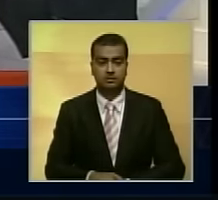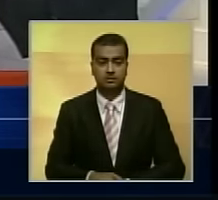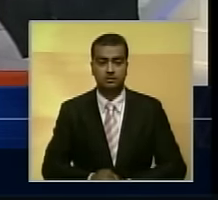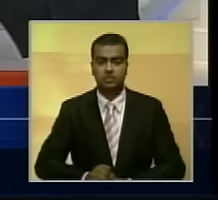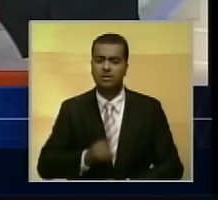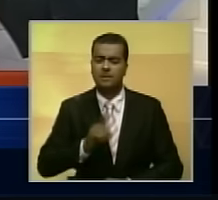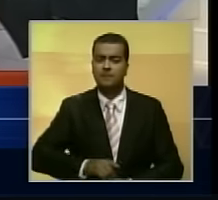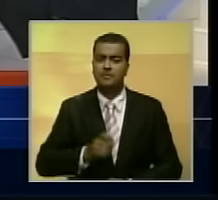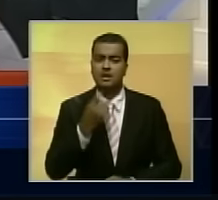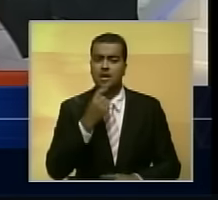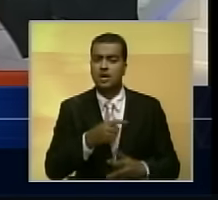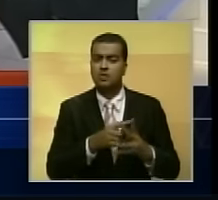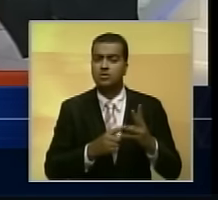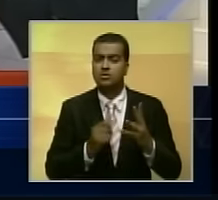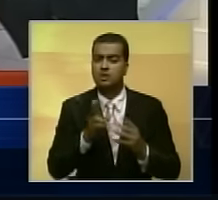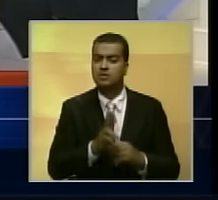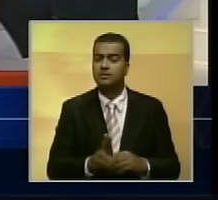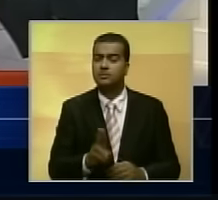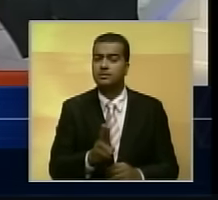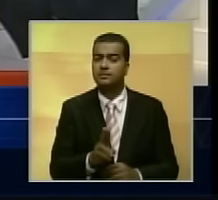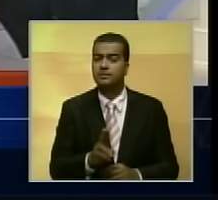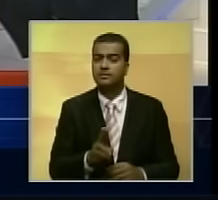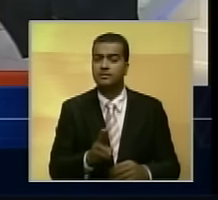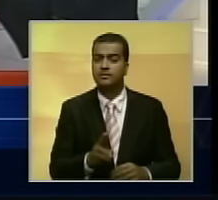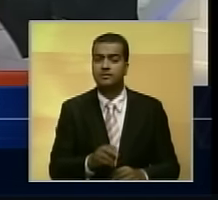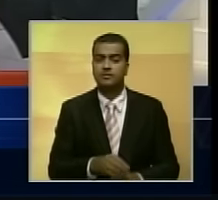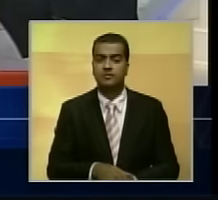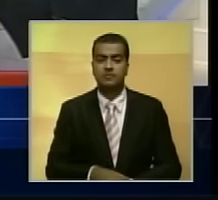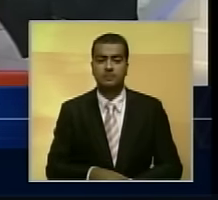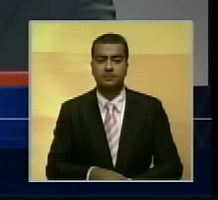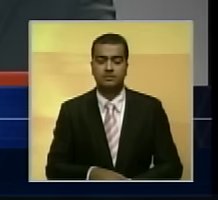también señales que se manifiestan pues, en todas las